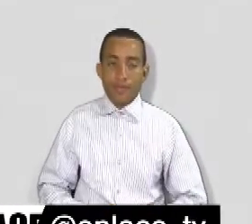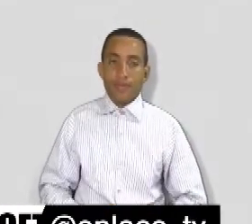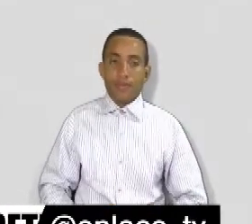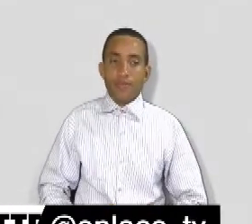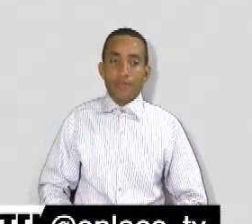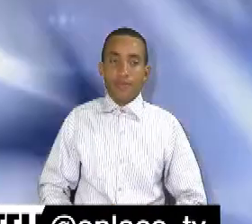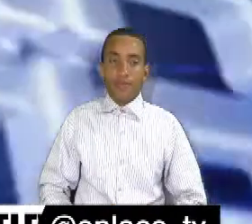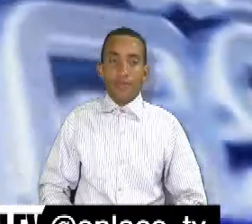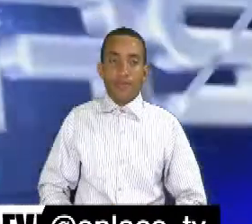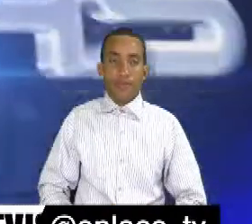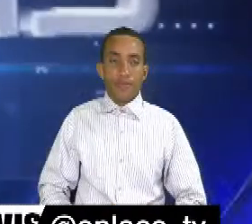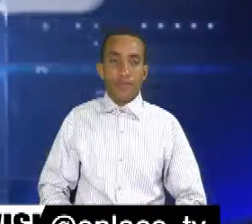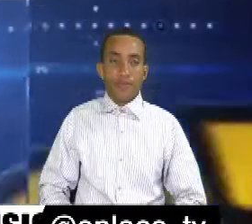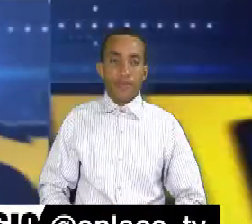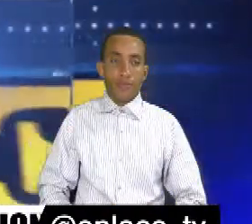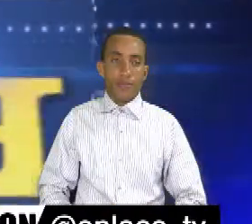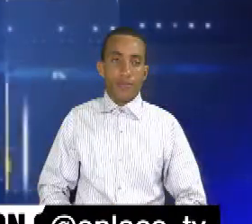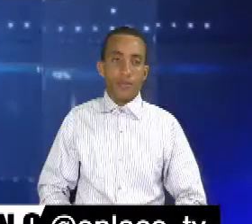Impala Terminals.